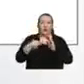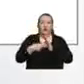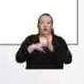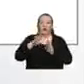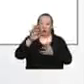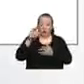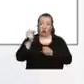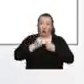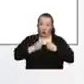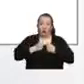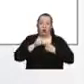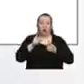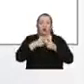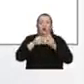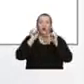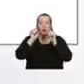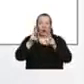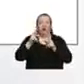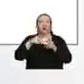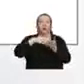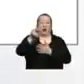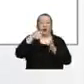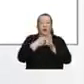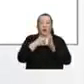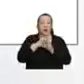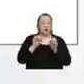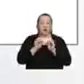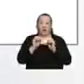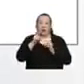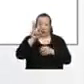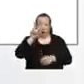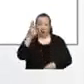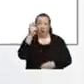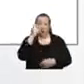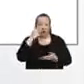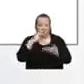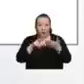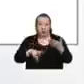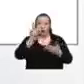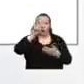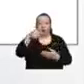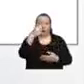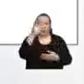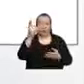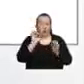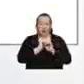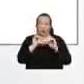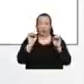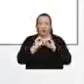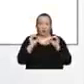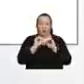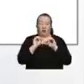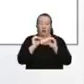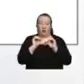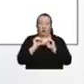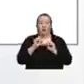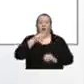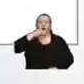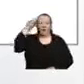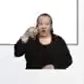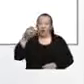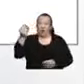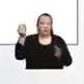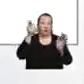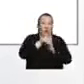no hay nada en el 2020 en el 2022 porque todo es mentira no hay transferencia real del control y del patrimonio